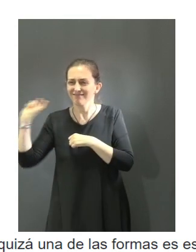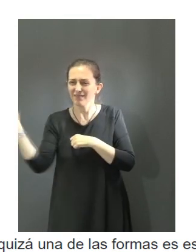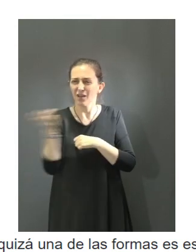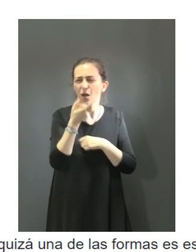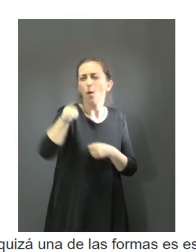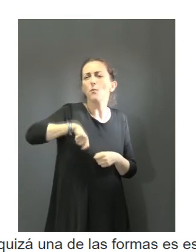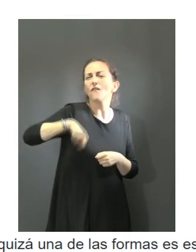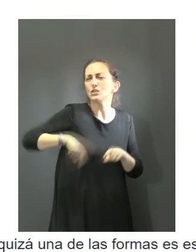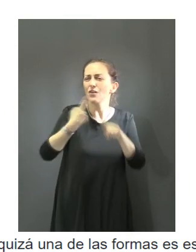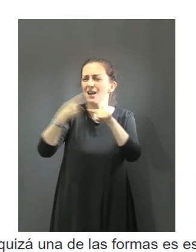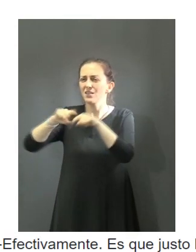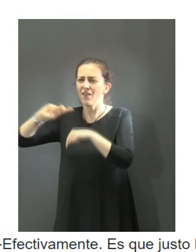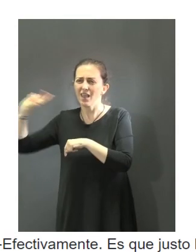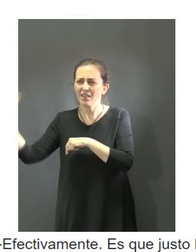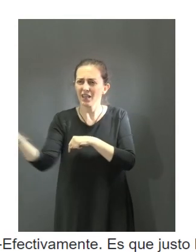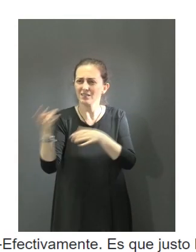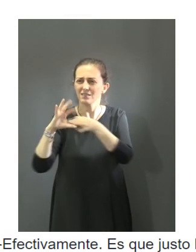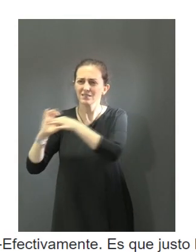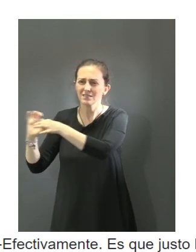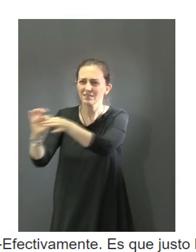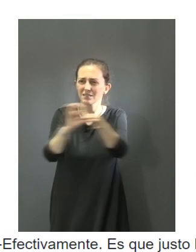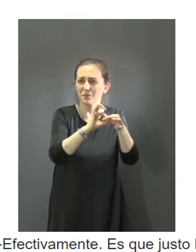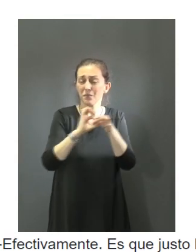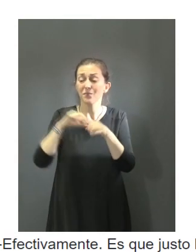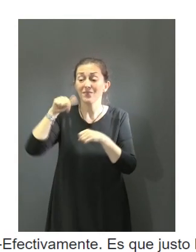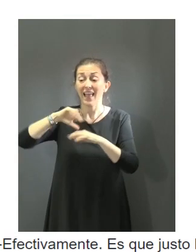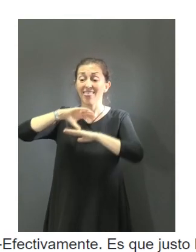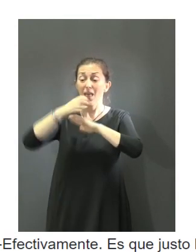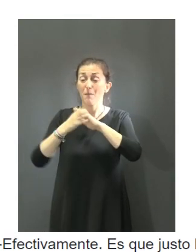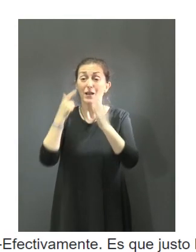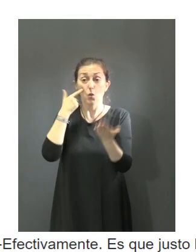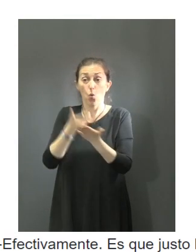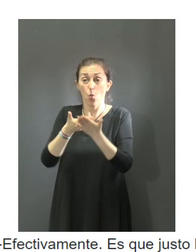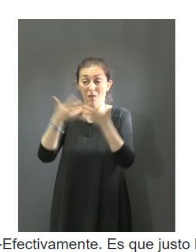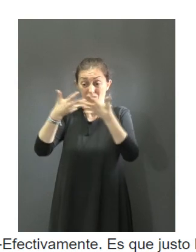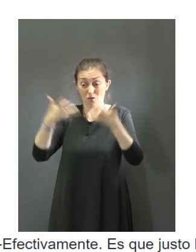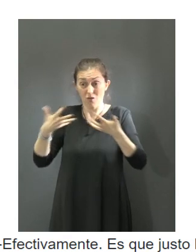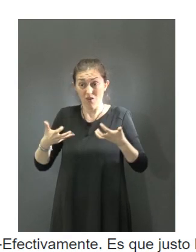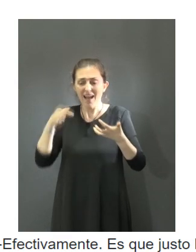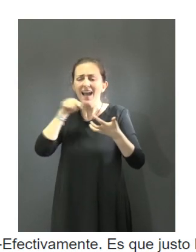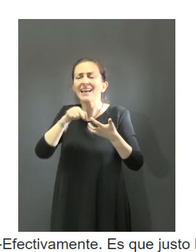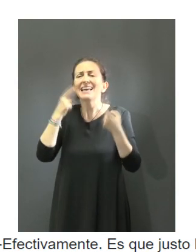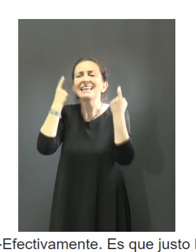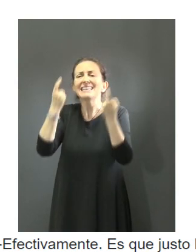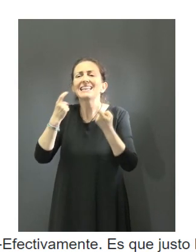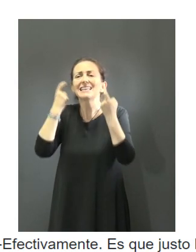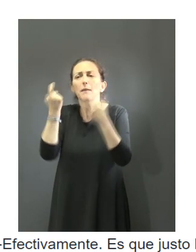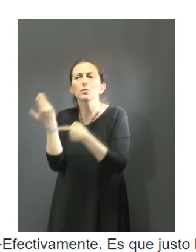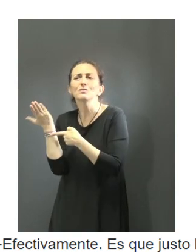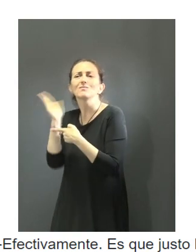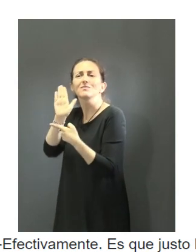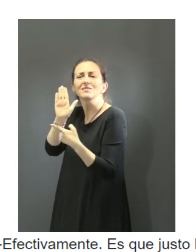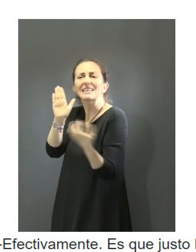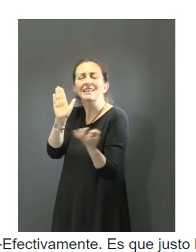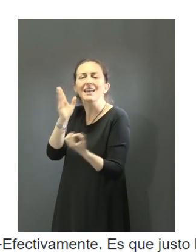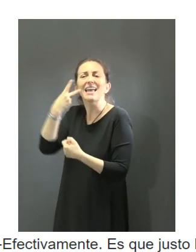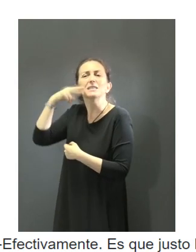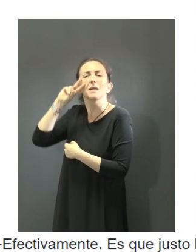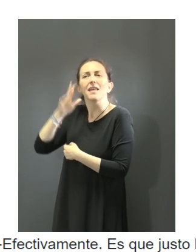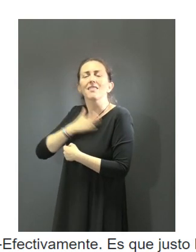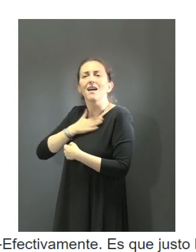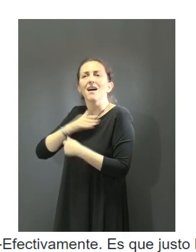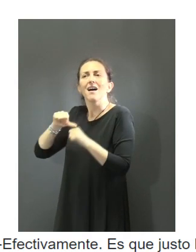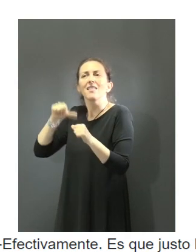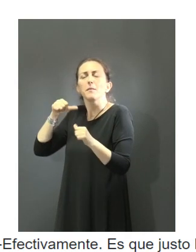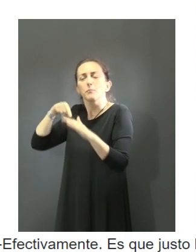En el documento que os comentaba, que hemos elaborado en el CEAPAT, en el que intentamos mostrar también experiencias con un poquito más